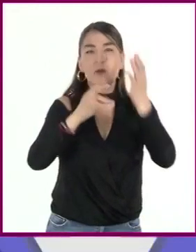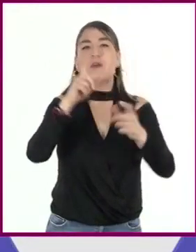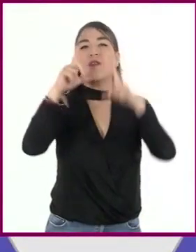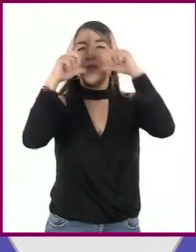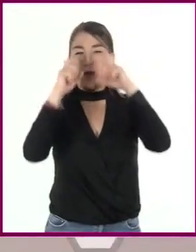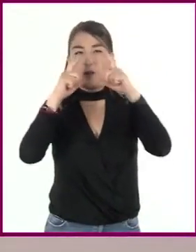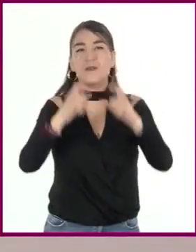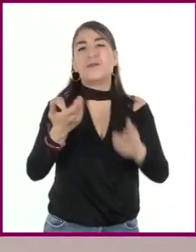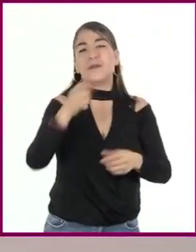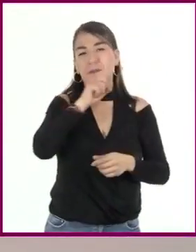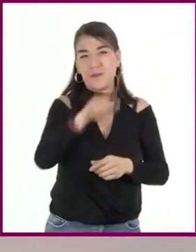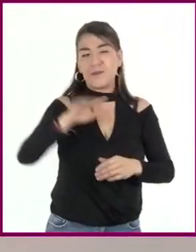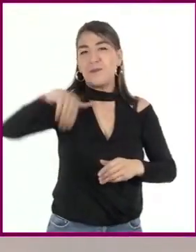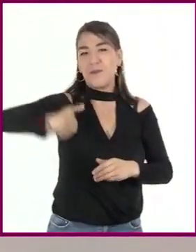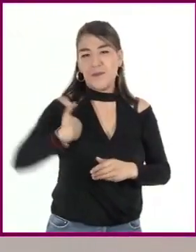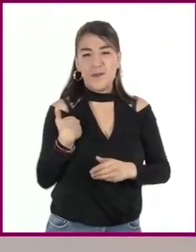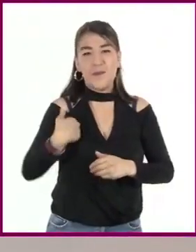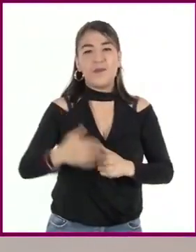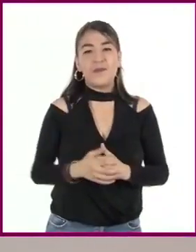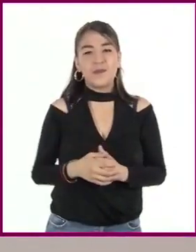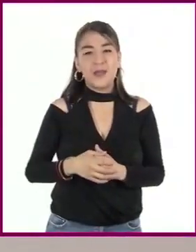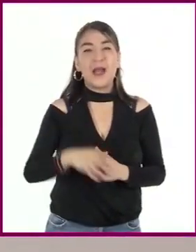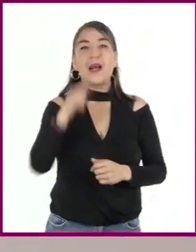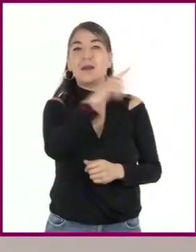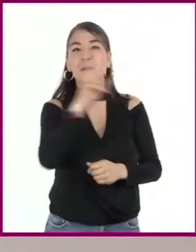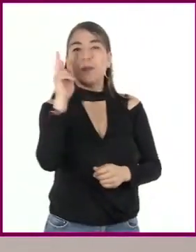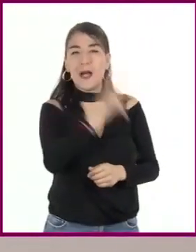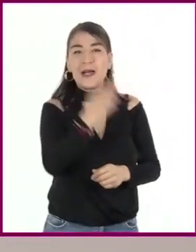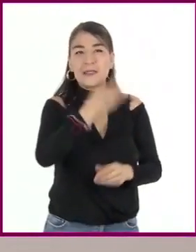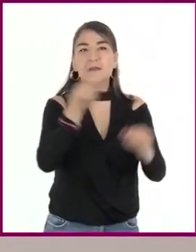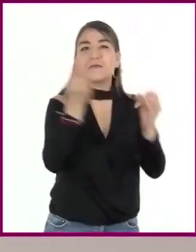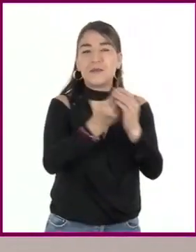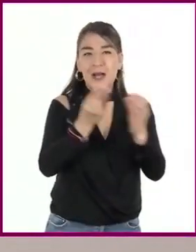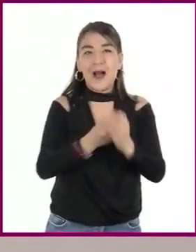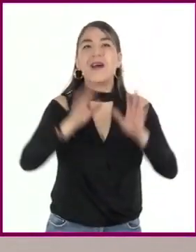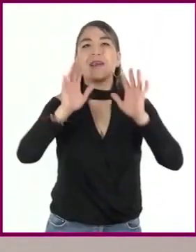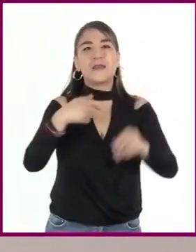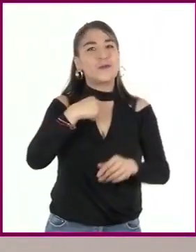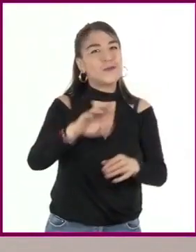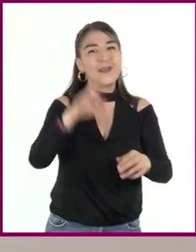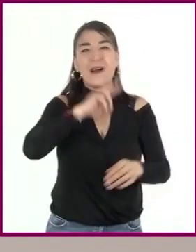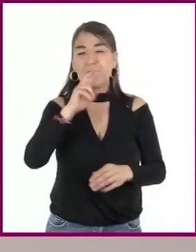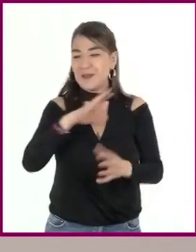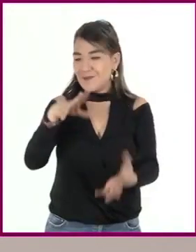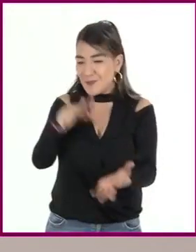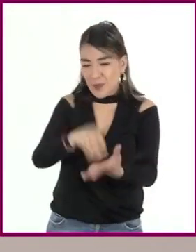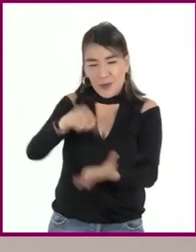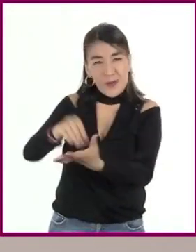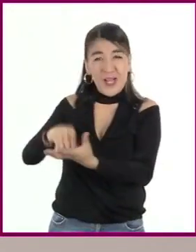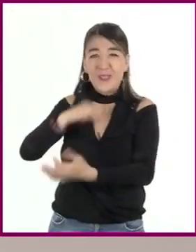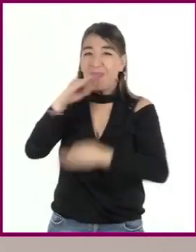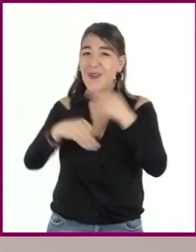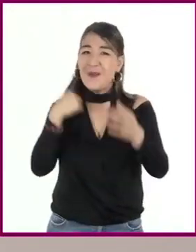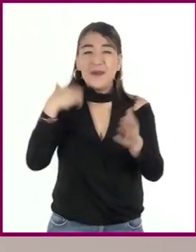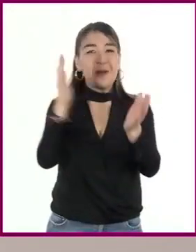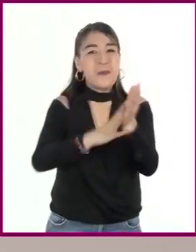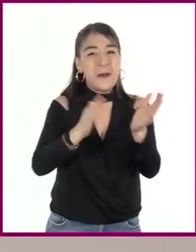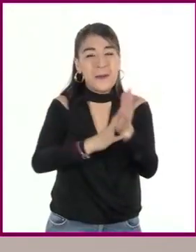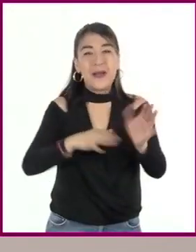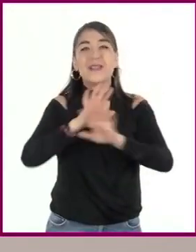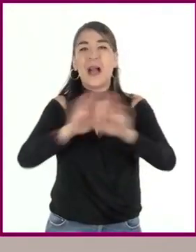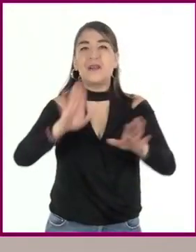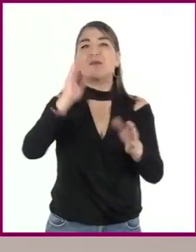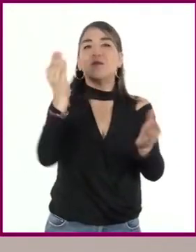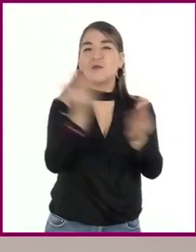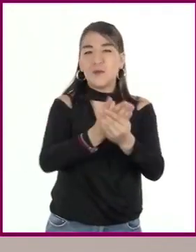radiografías. Profesora, después de esta sesión voy a salir corriendo y sacarle copia a todos mis documentos y conseguir una